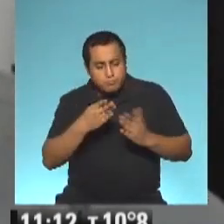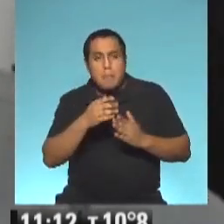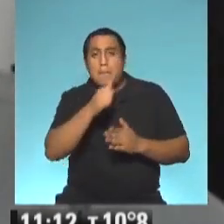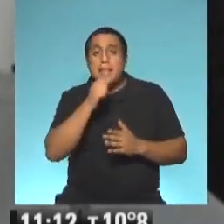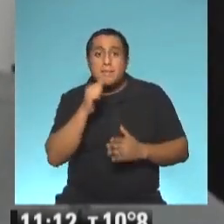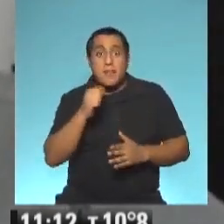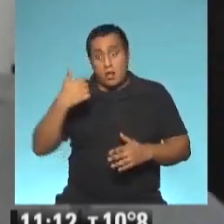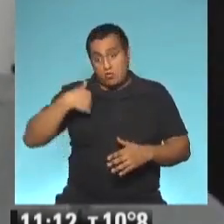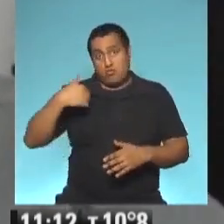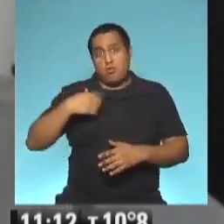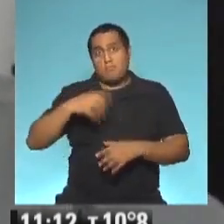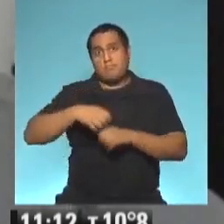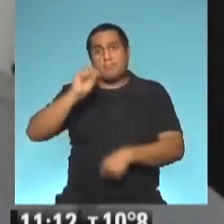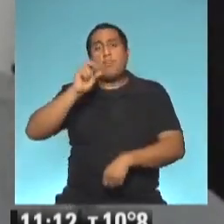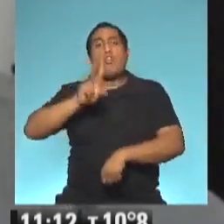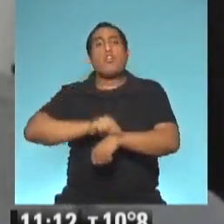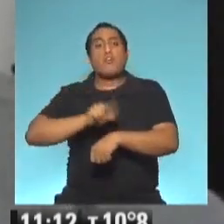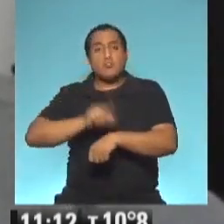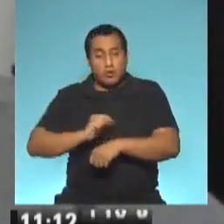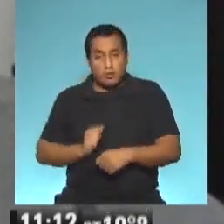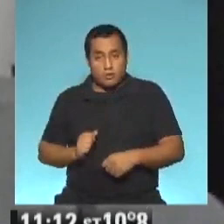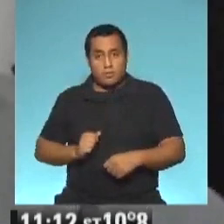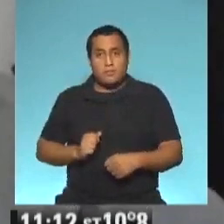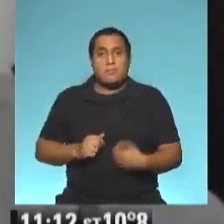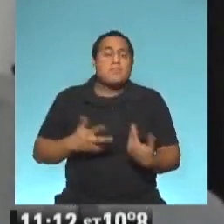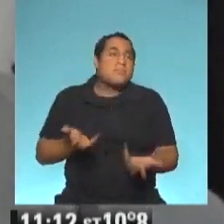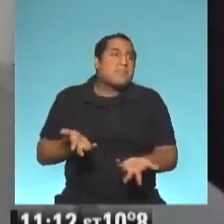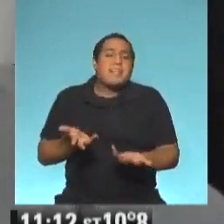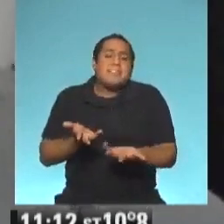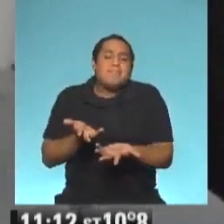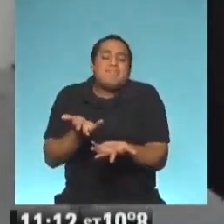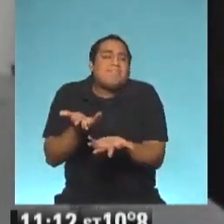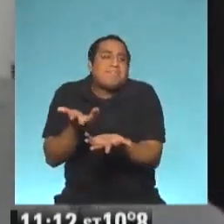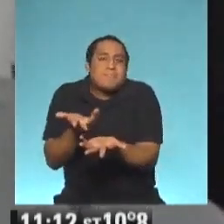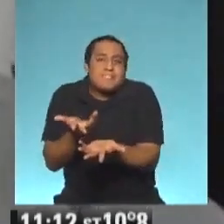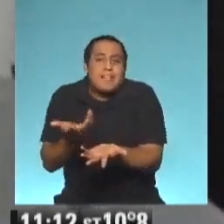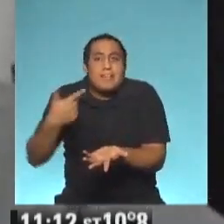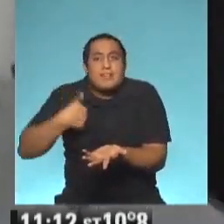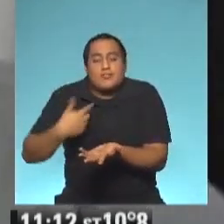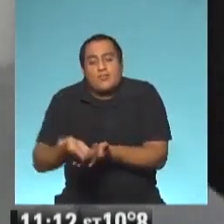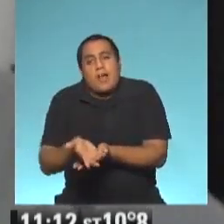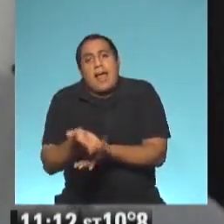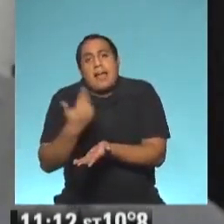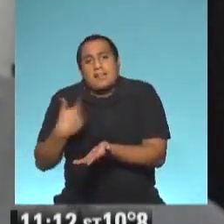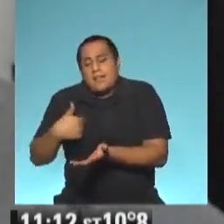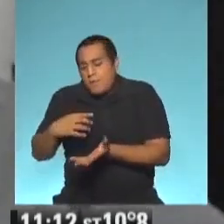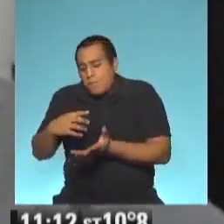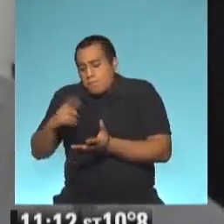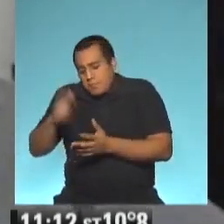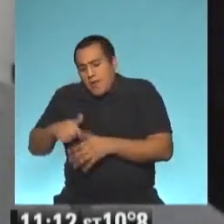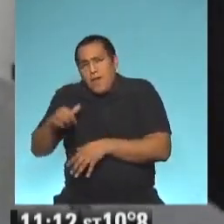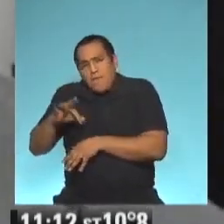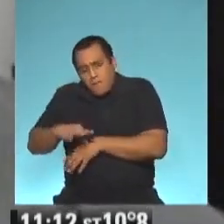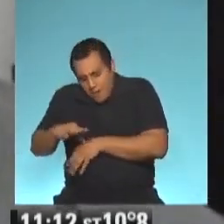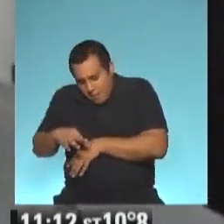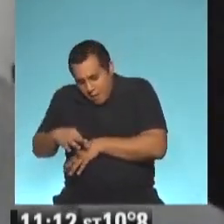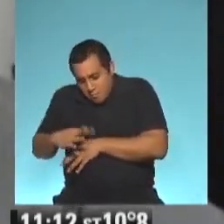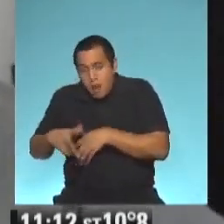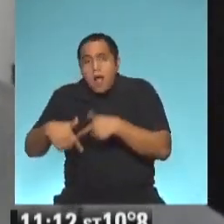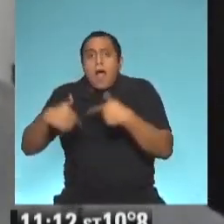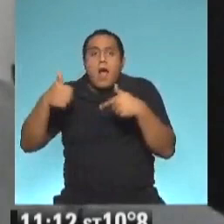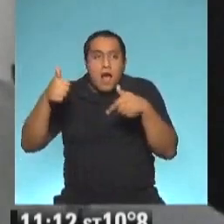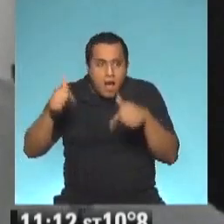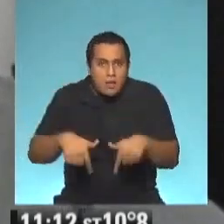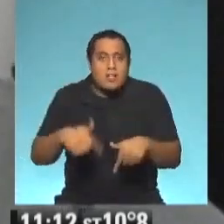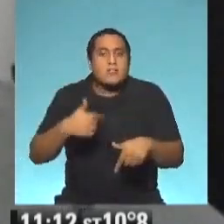médico, y como me tocó estar, como se dice, de un lado del mostrador haciendo diálisis, en este